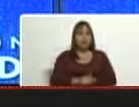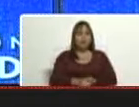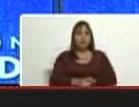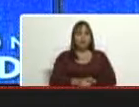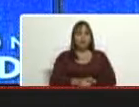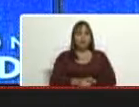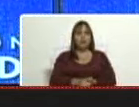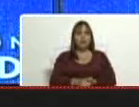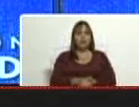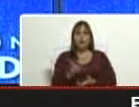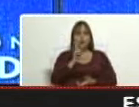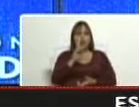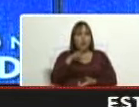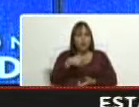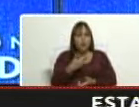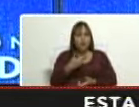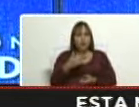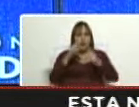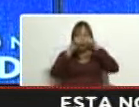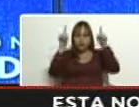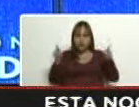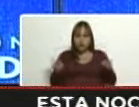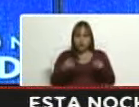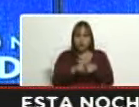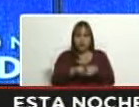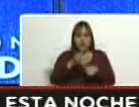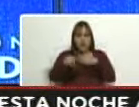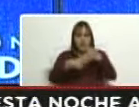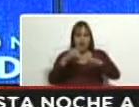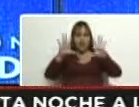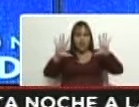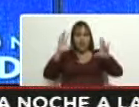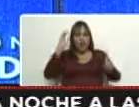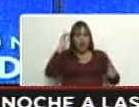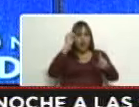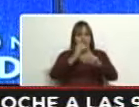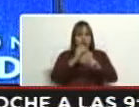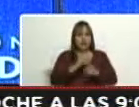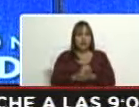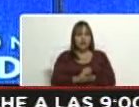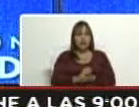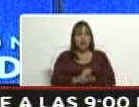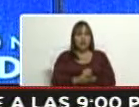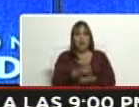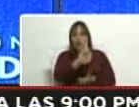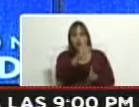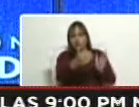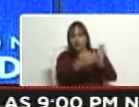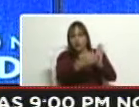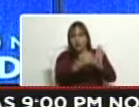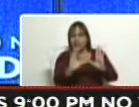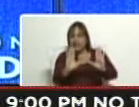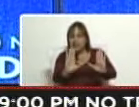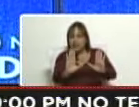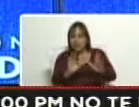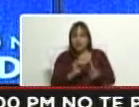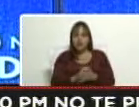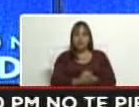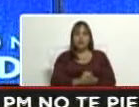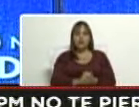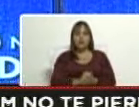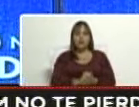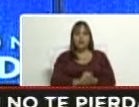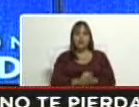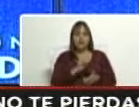Yo no sé si los podemos poner aquí un momentico después los 10 vértices. No me los ponga, tenlo a tiro. Ya te